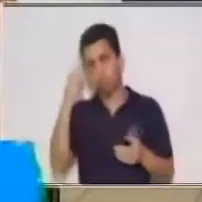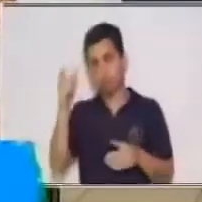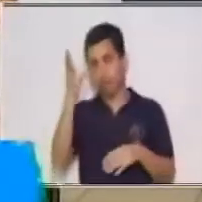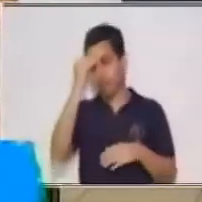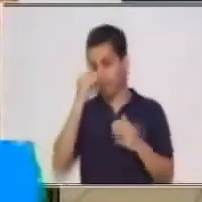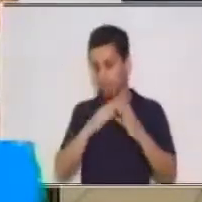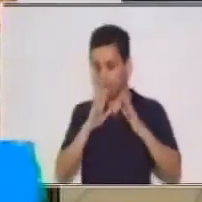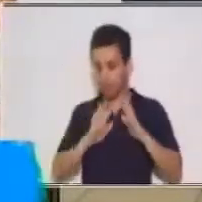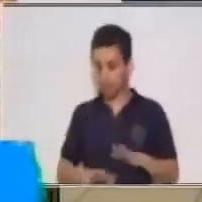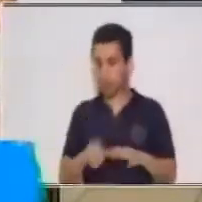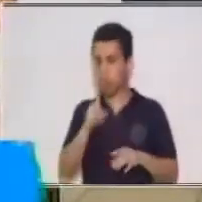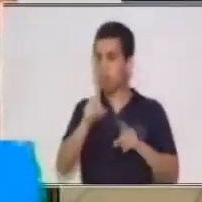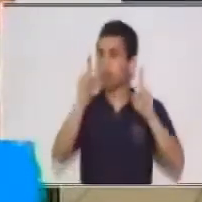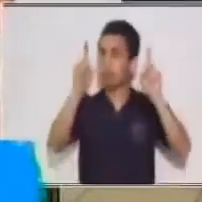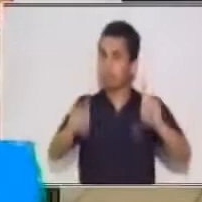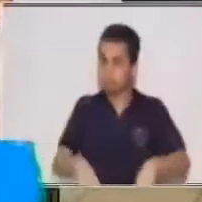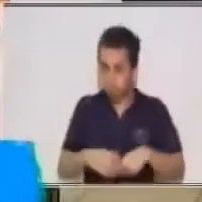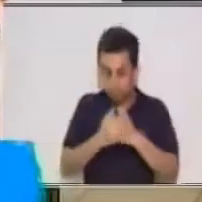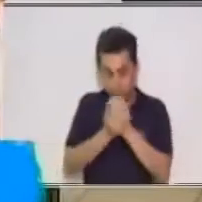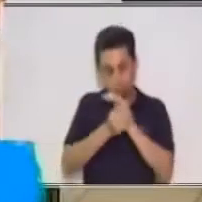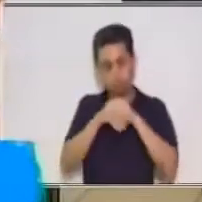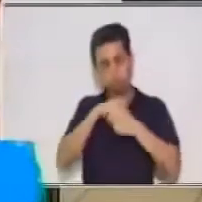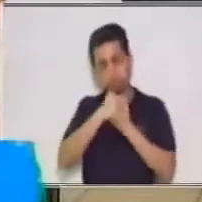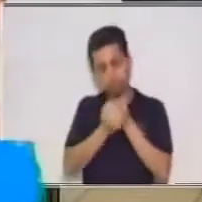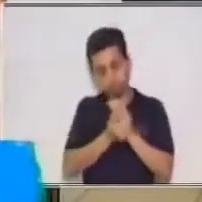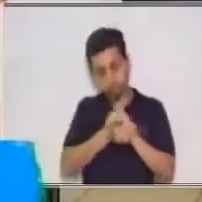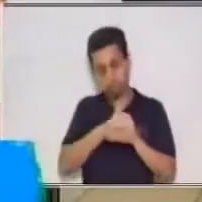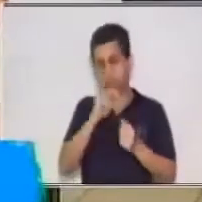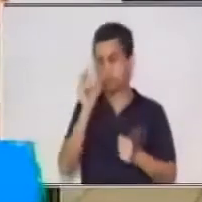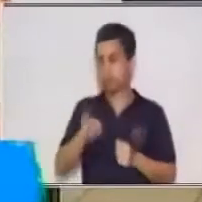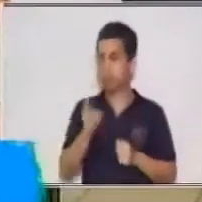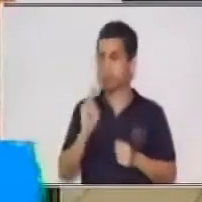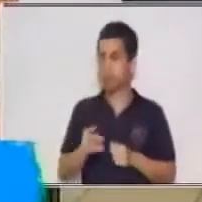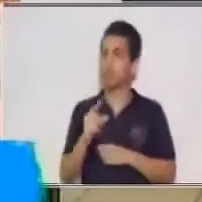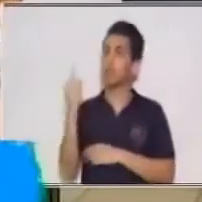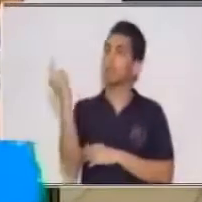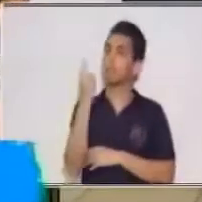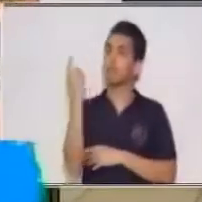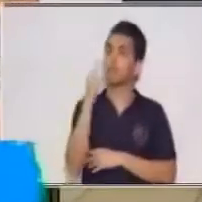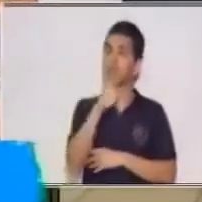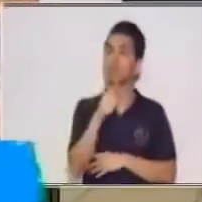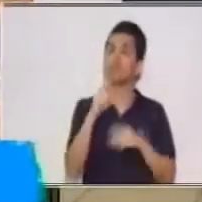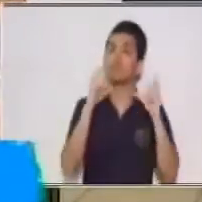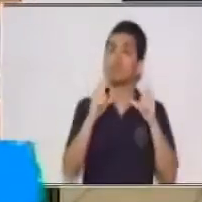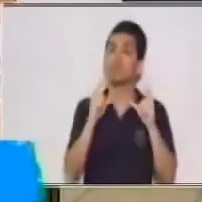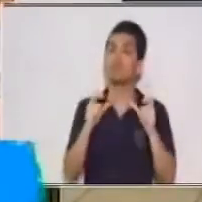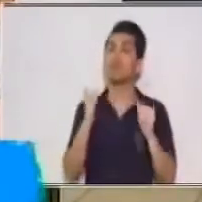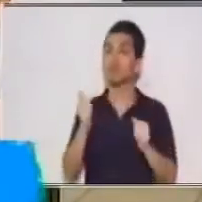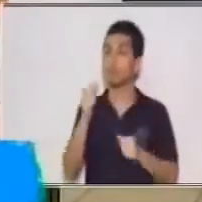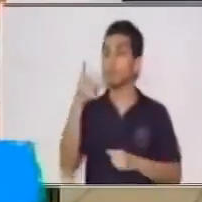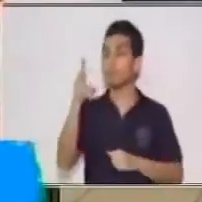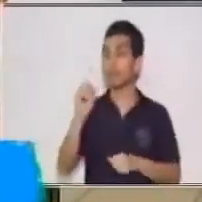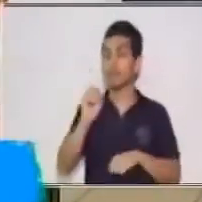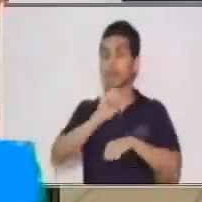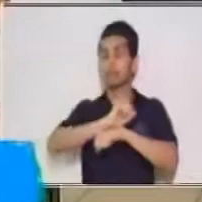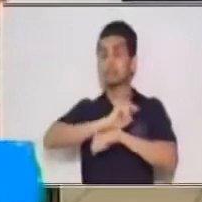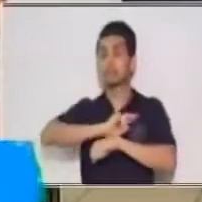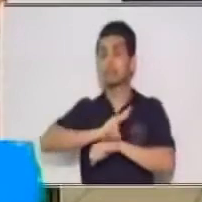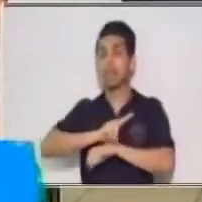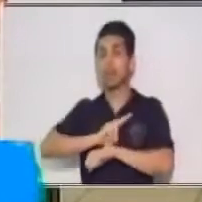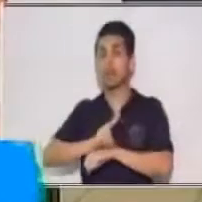las manos constantemente con agua, jabón o gel antibacterial. Es importante que tengas el cuidado por lo menos 20 segundos para que queden